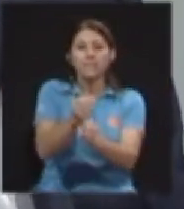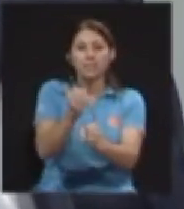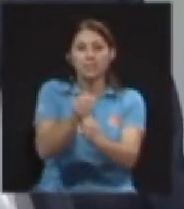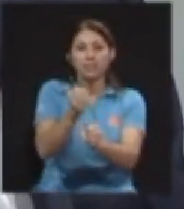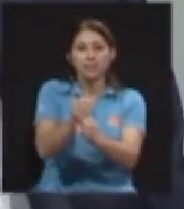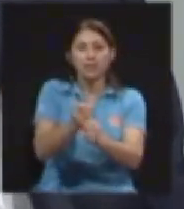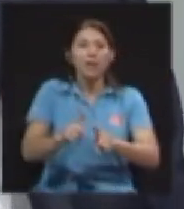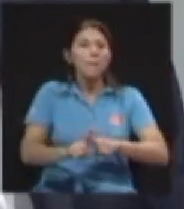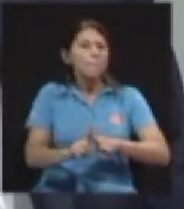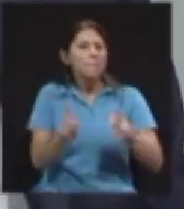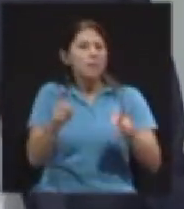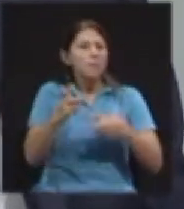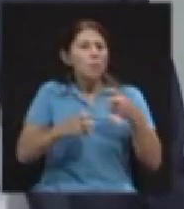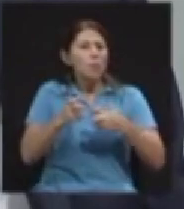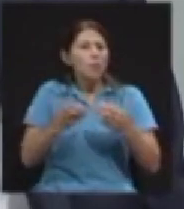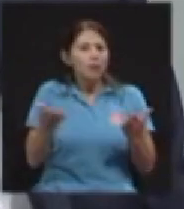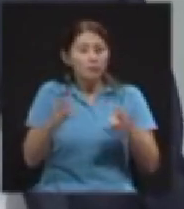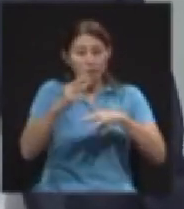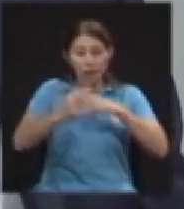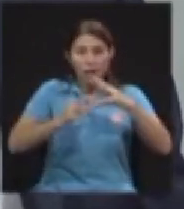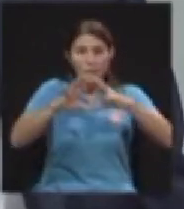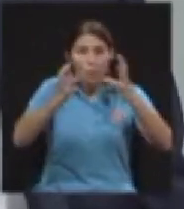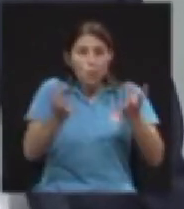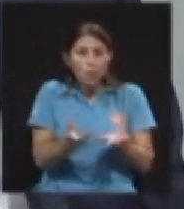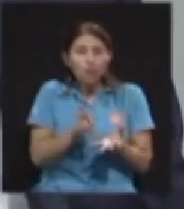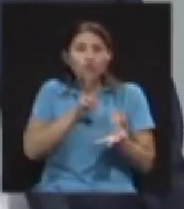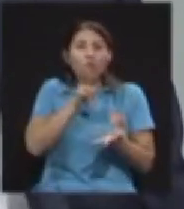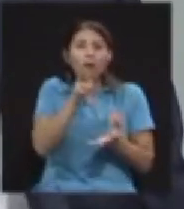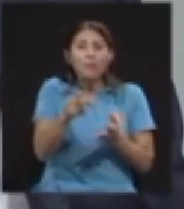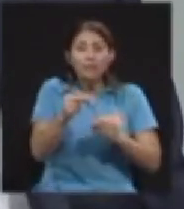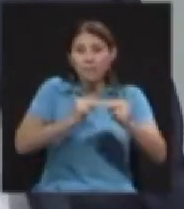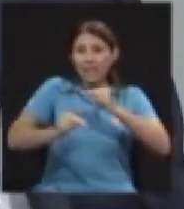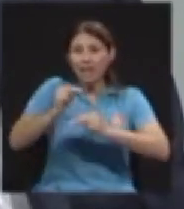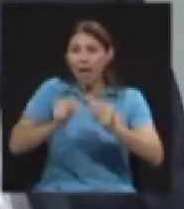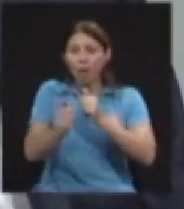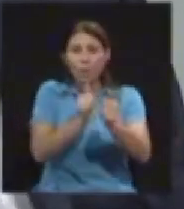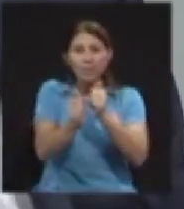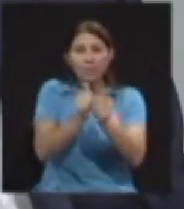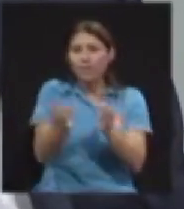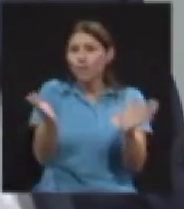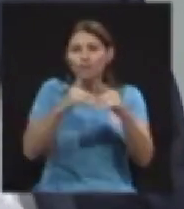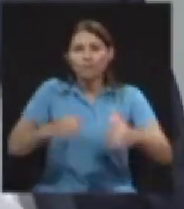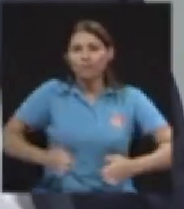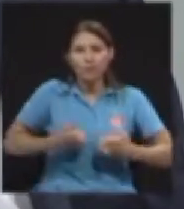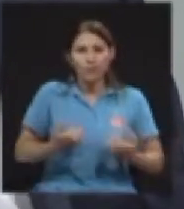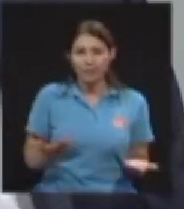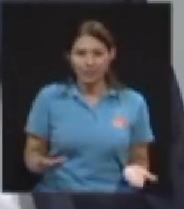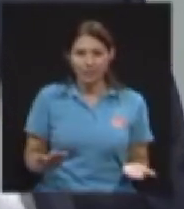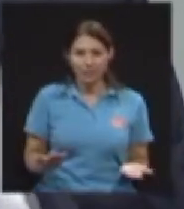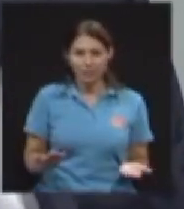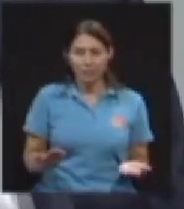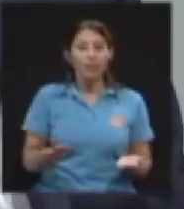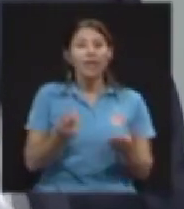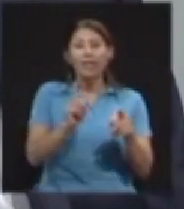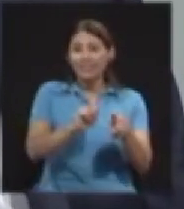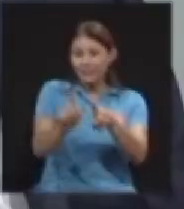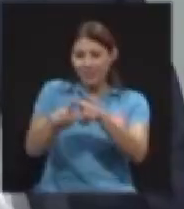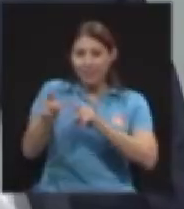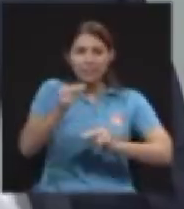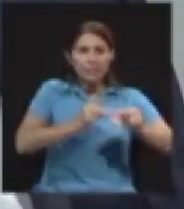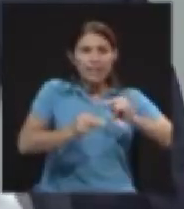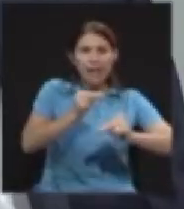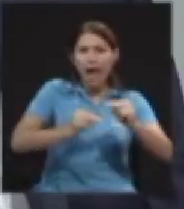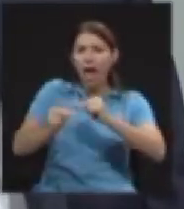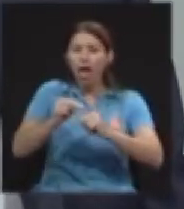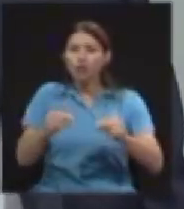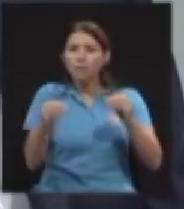no existe en el mundo un mercado que sea competitivo. O sea, aún los mercados en donde existe mayor participación,